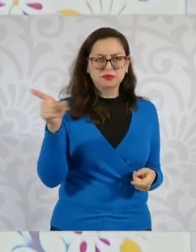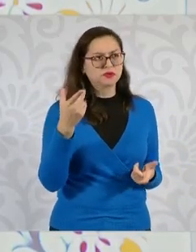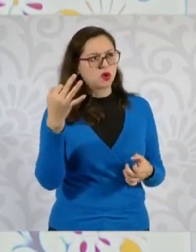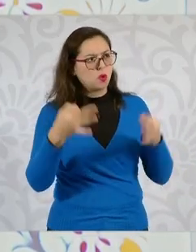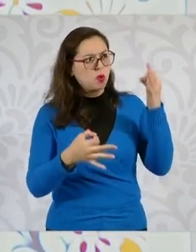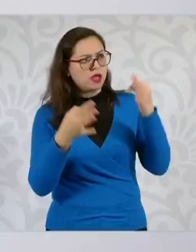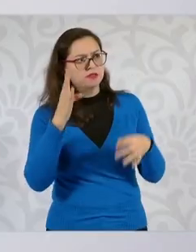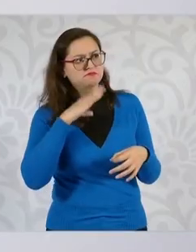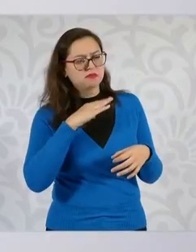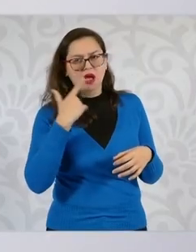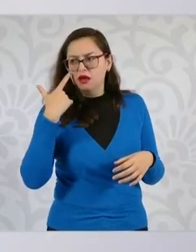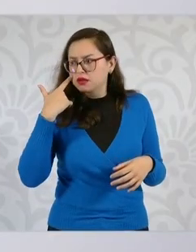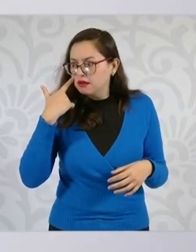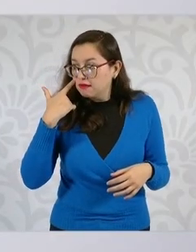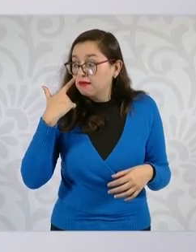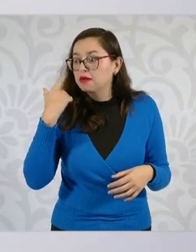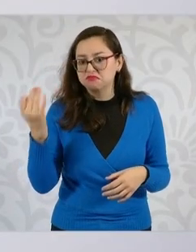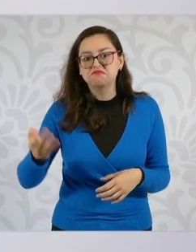de un caso